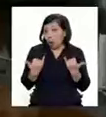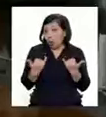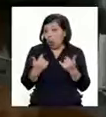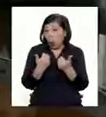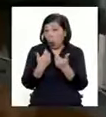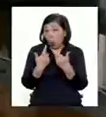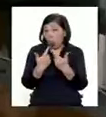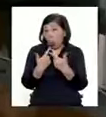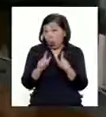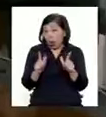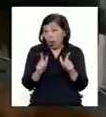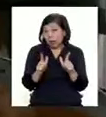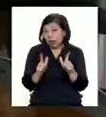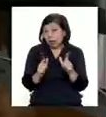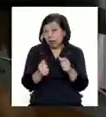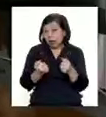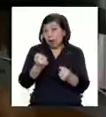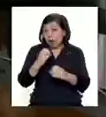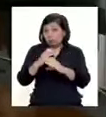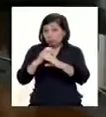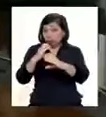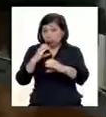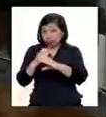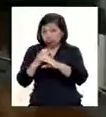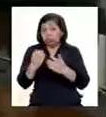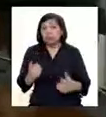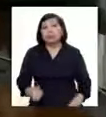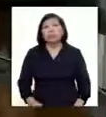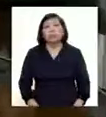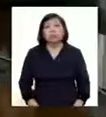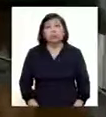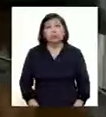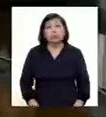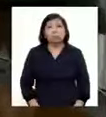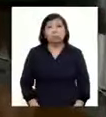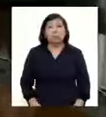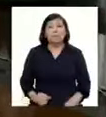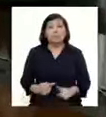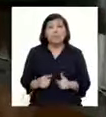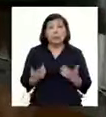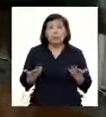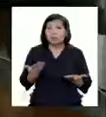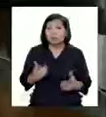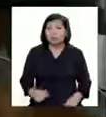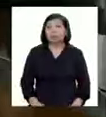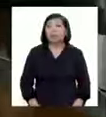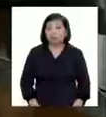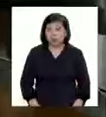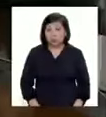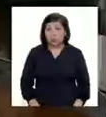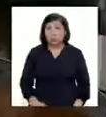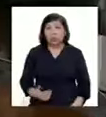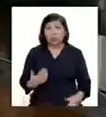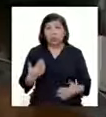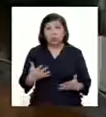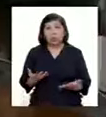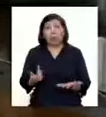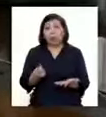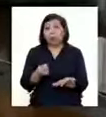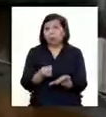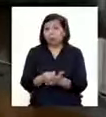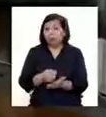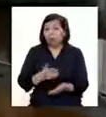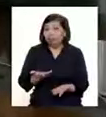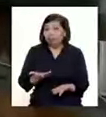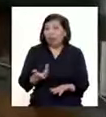paro que los transportistas están atacando, acatando debido a esta ola, digamos, de extorsión que están